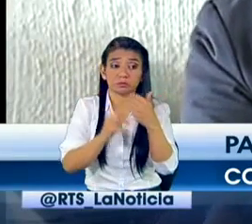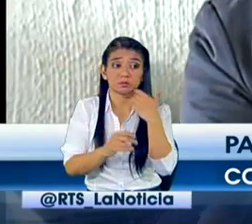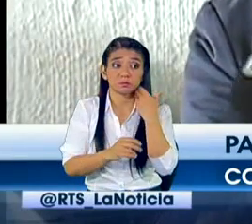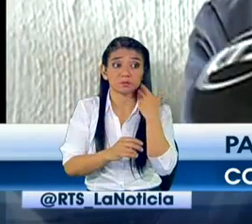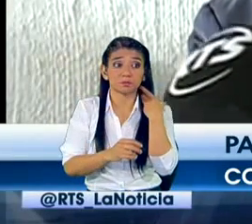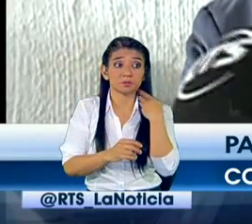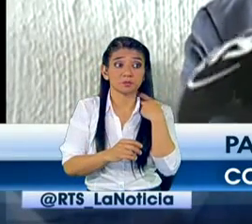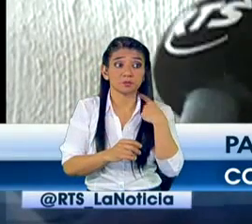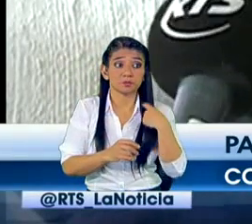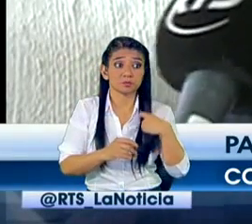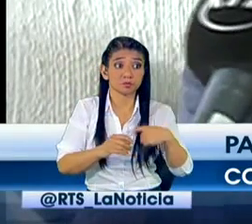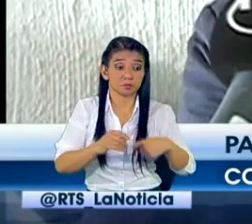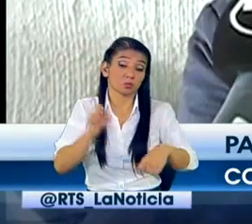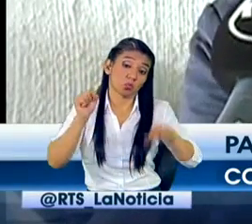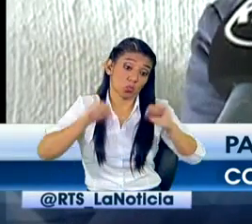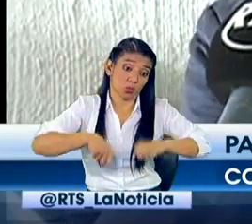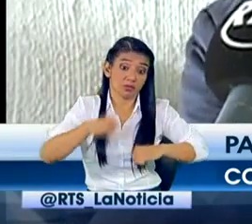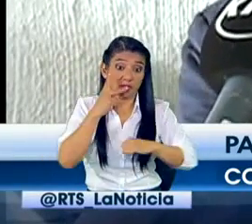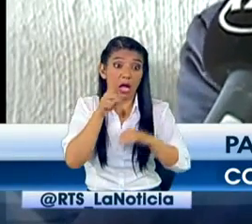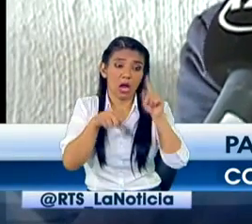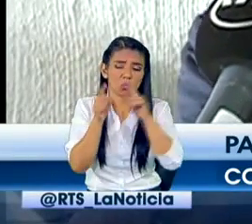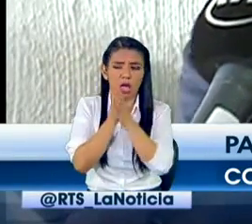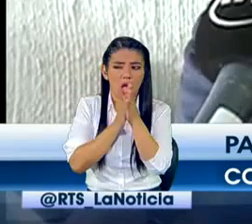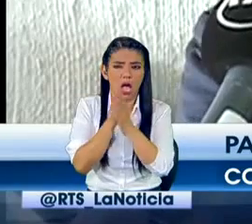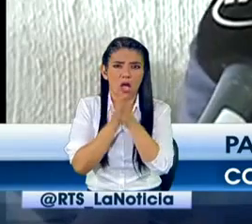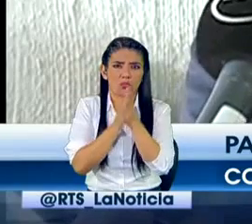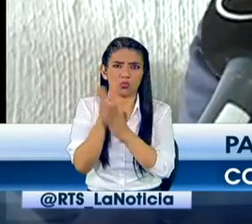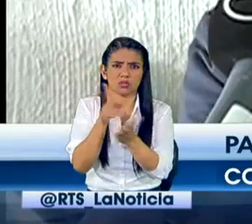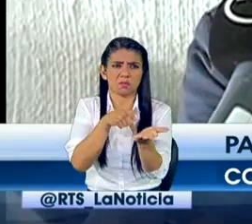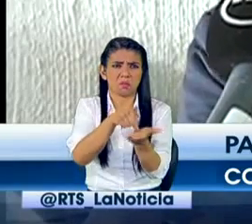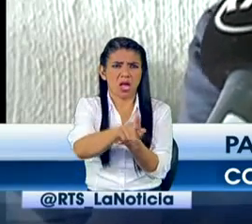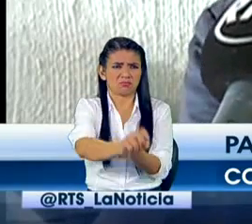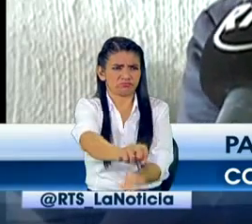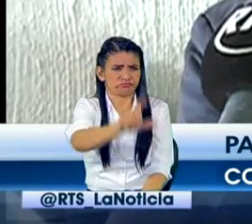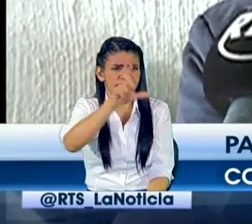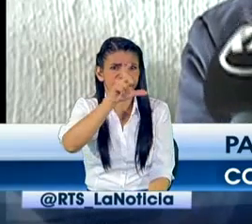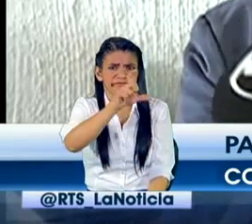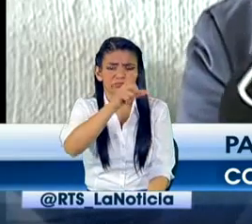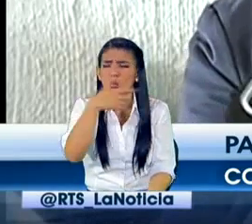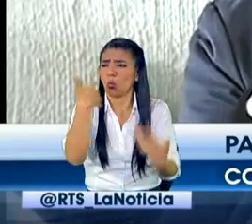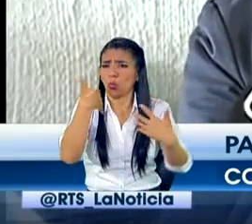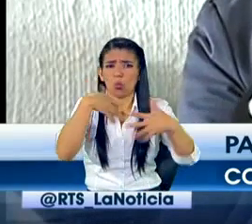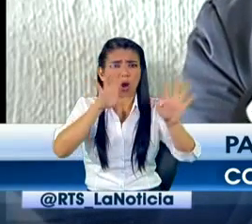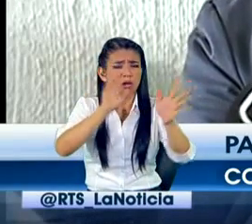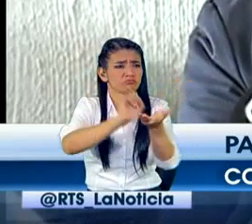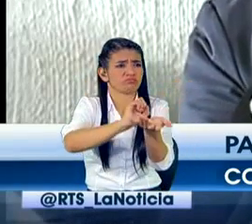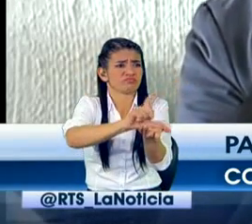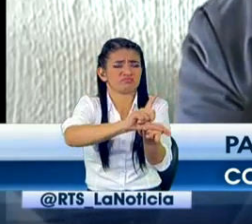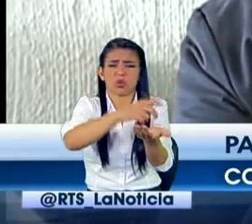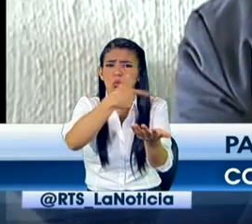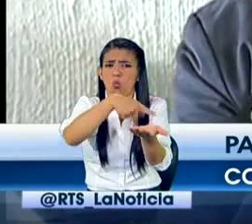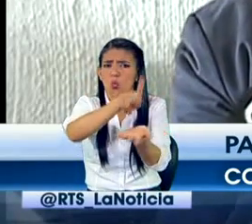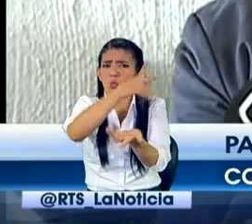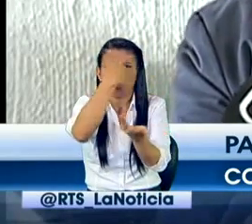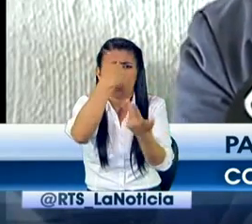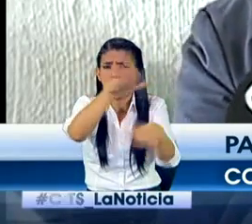prestar seguridades a los usuarios. Hay que poner mayor control a través de cámaras de